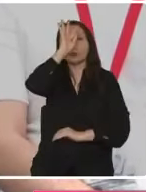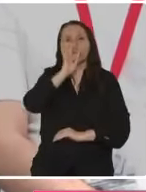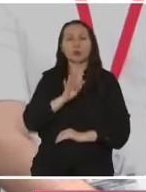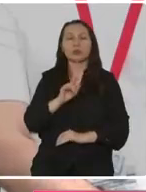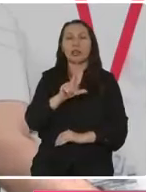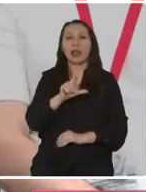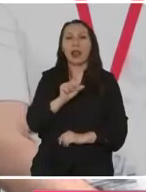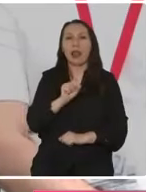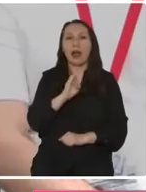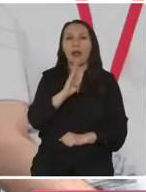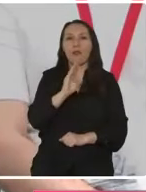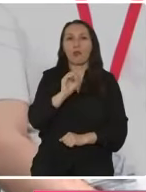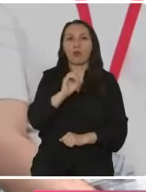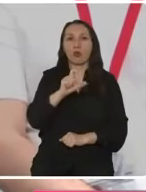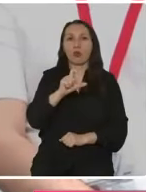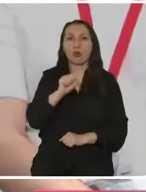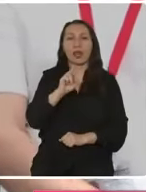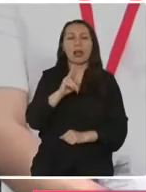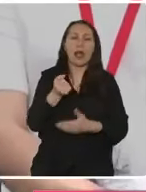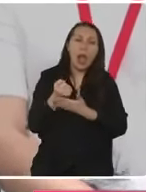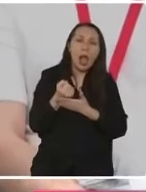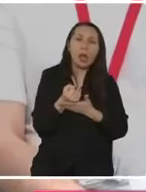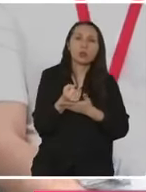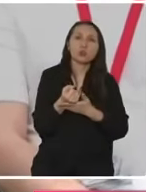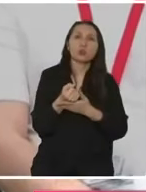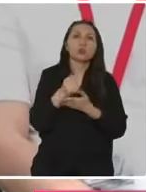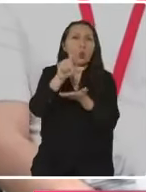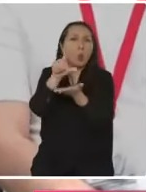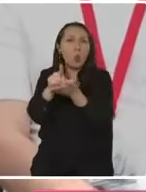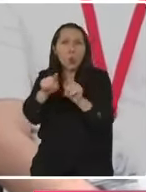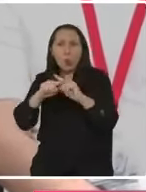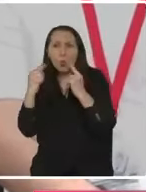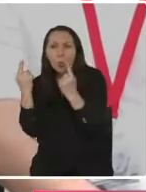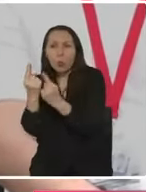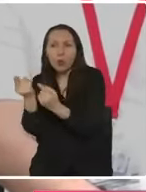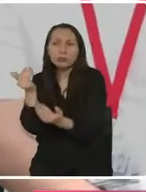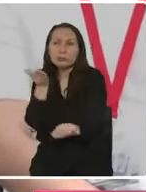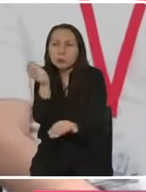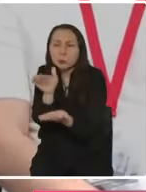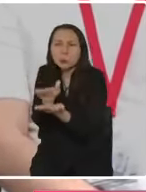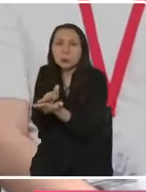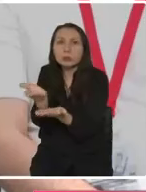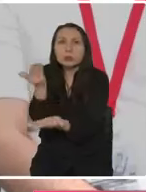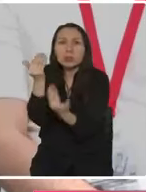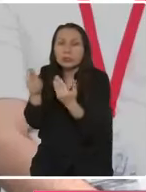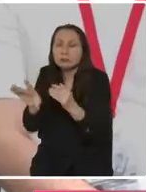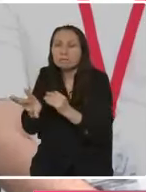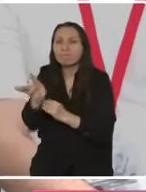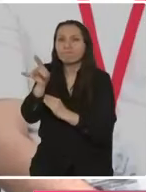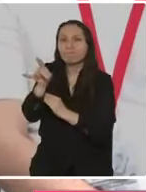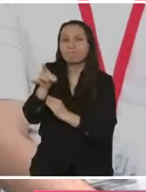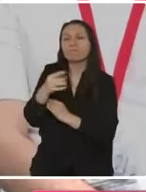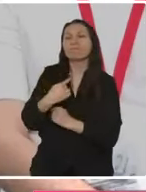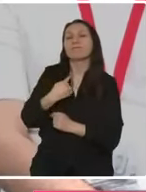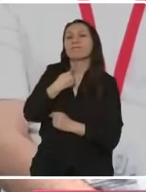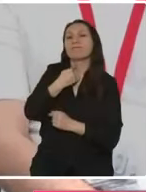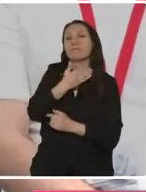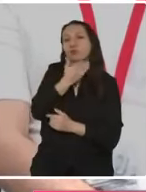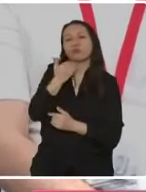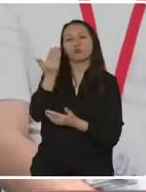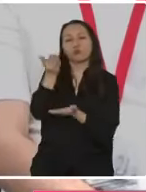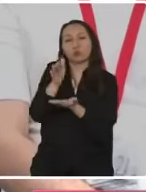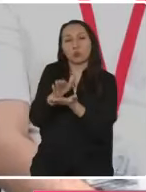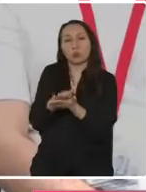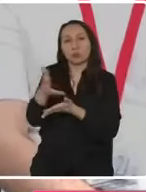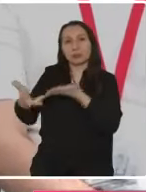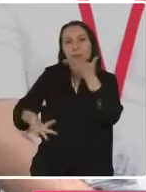la VOCAR, que han estado reforzando toda la labor de sitios del suceso, de levantamiento y de identificación de las víctimas fatales